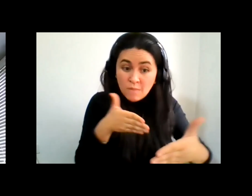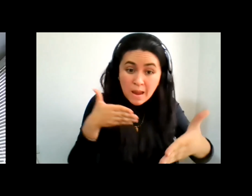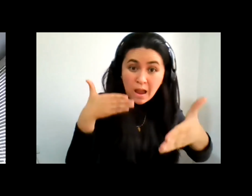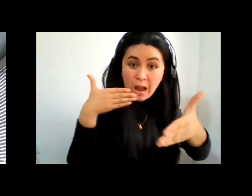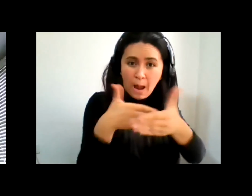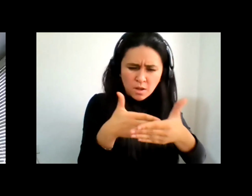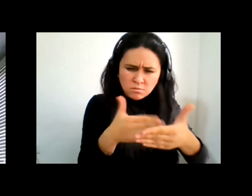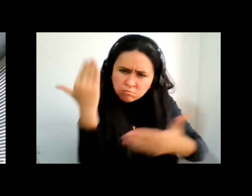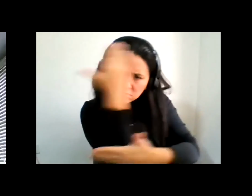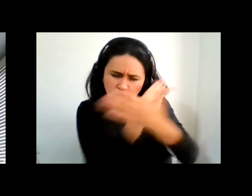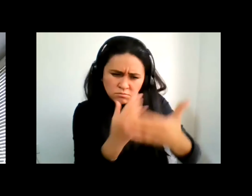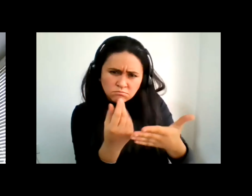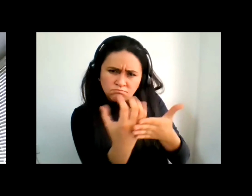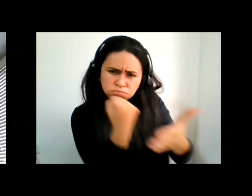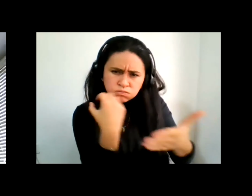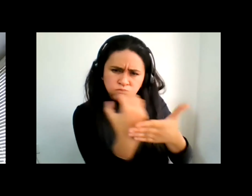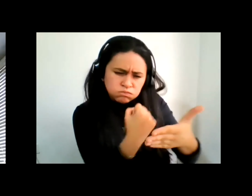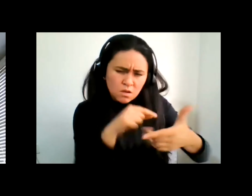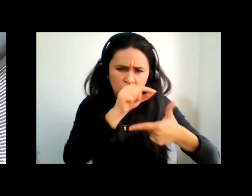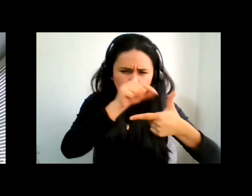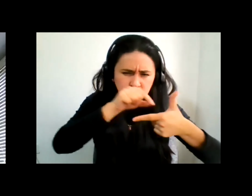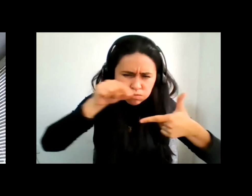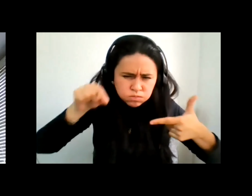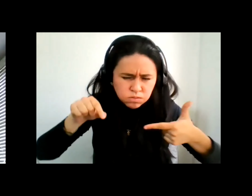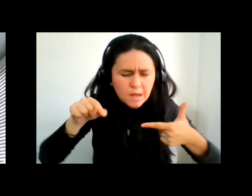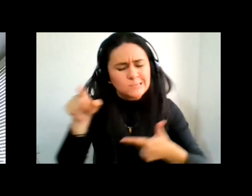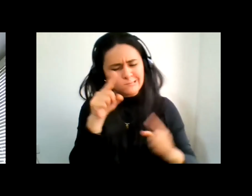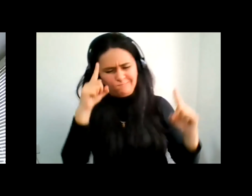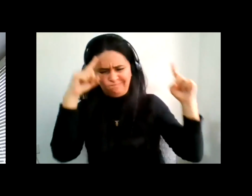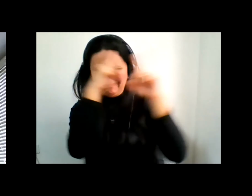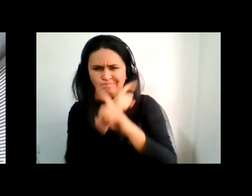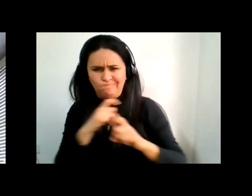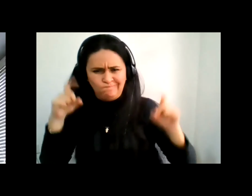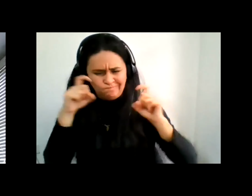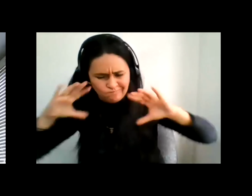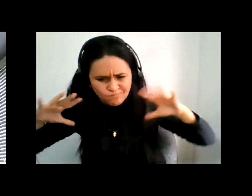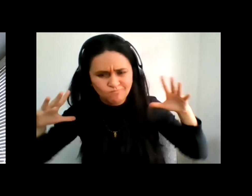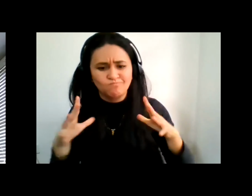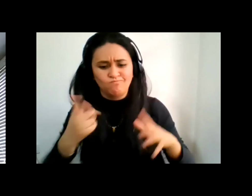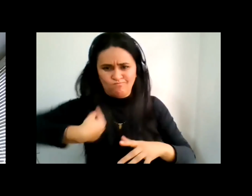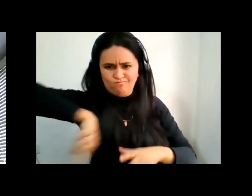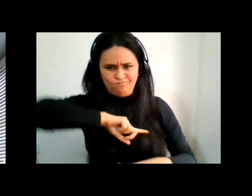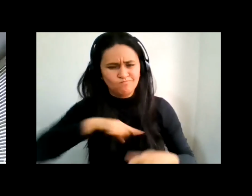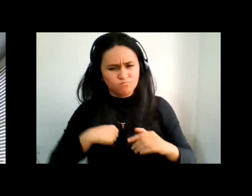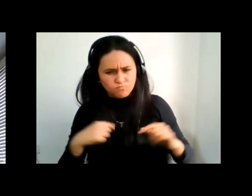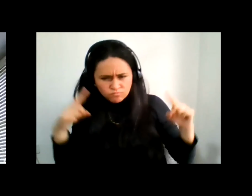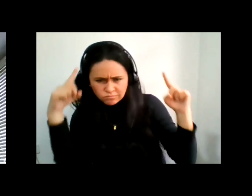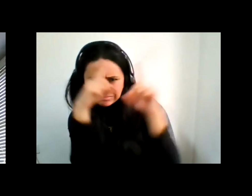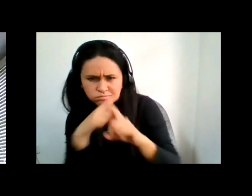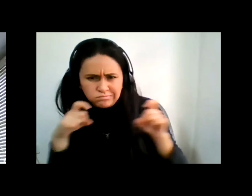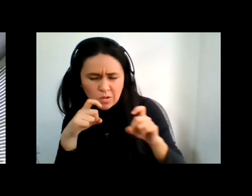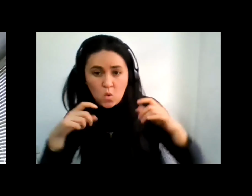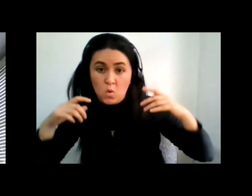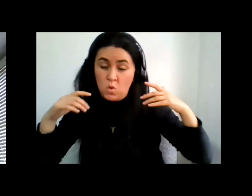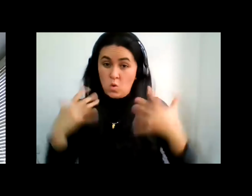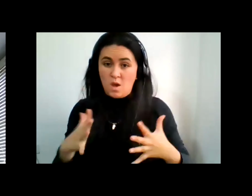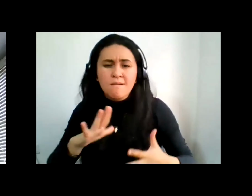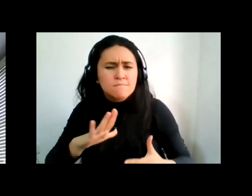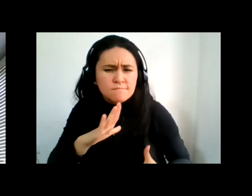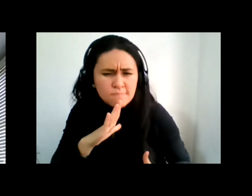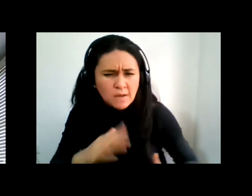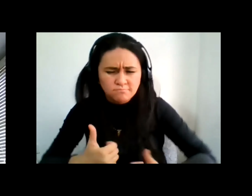es una capacidad crítica que deben asumir, que tenemos que asumir, y fundamentalmente las autoridades